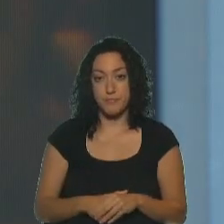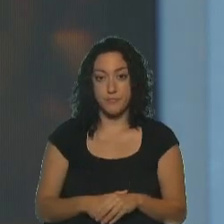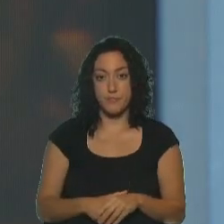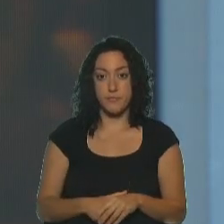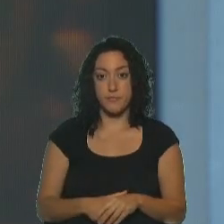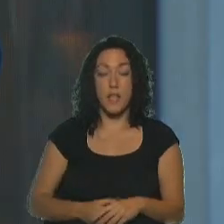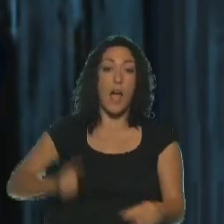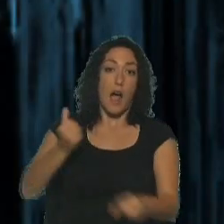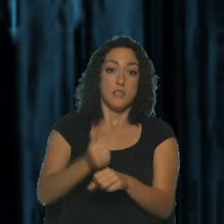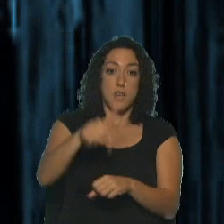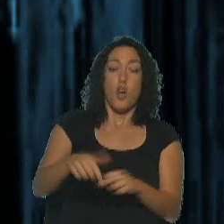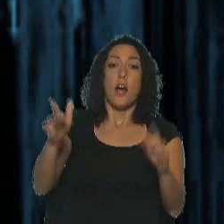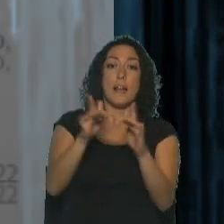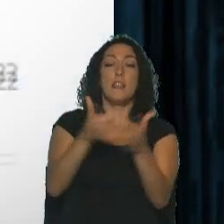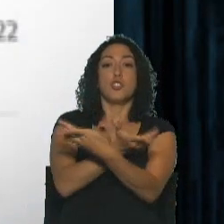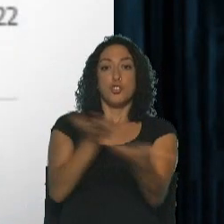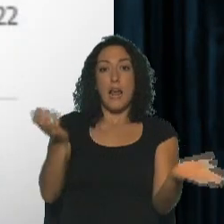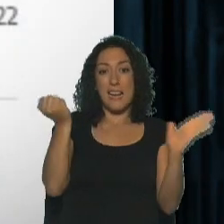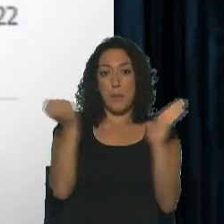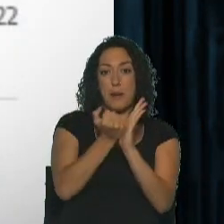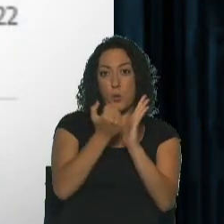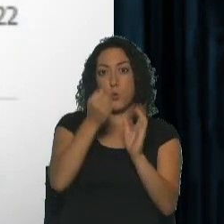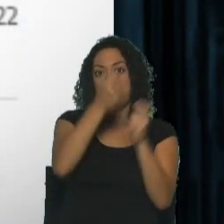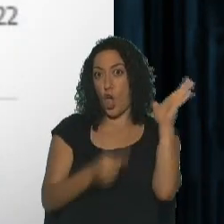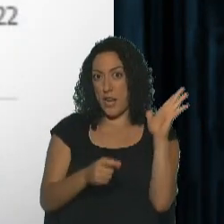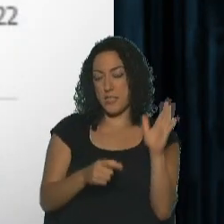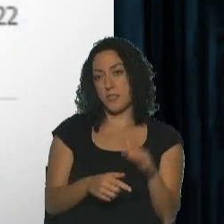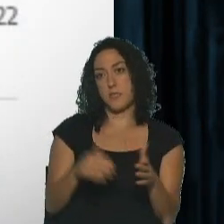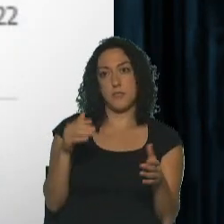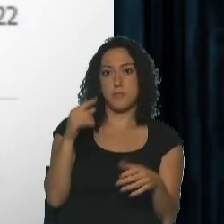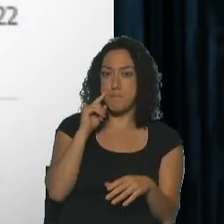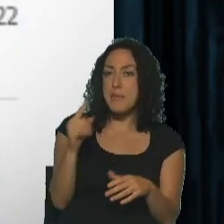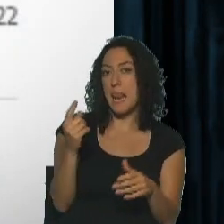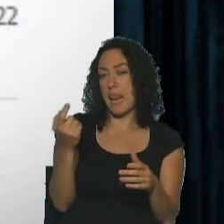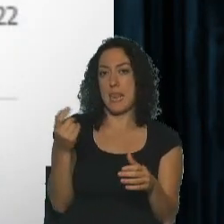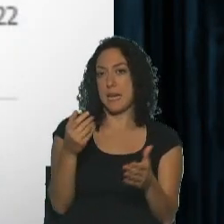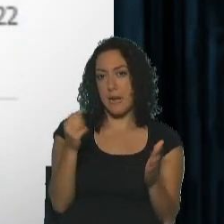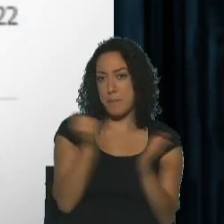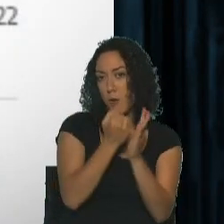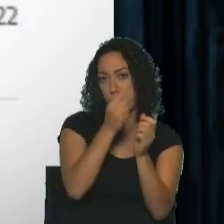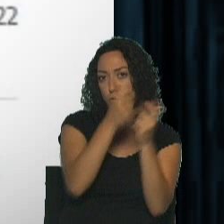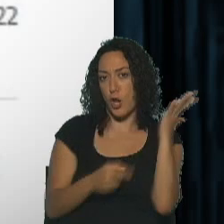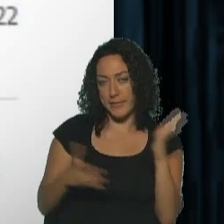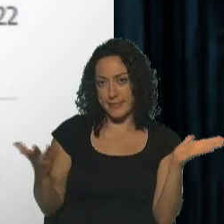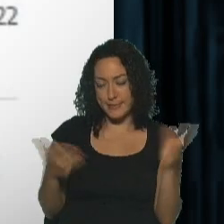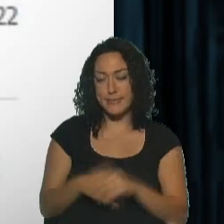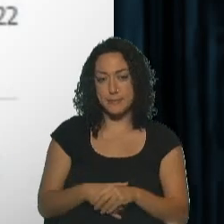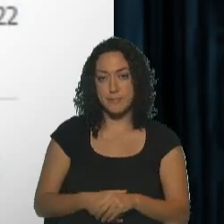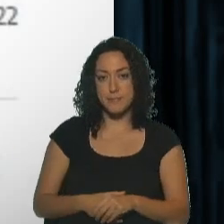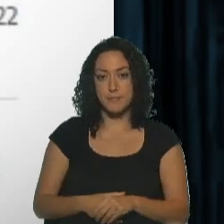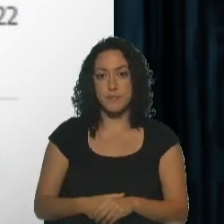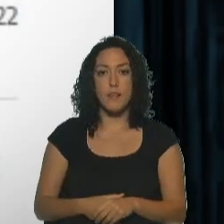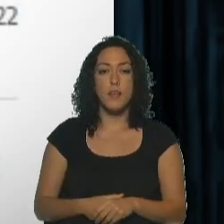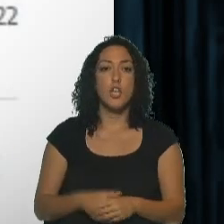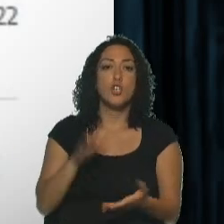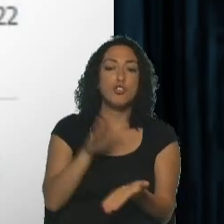por lo pronto en las redes. Vamos a ir de las tantas, de las cientos, de las miles, sobre todo a propósito de la condena